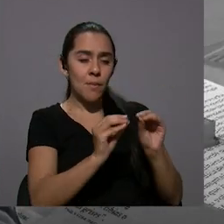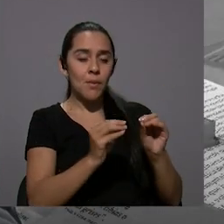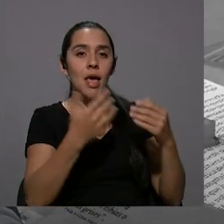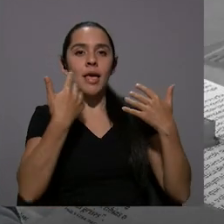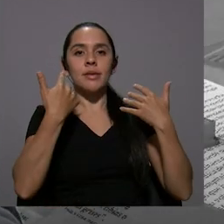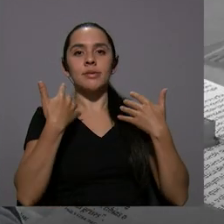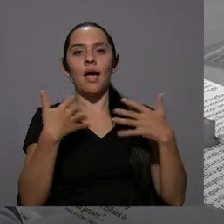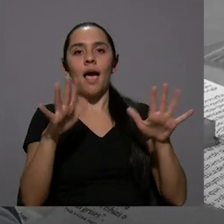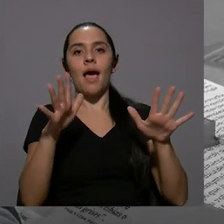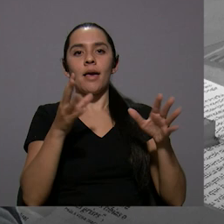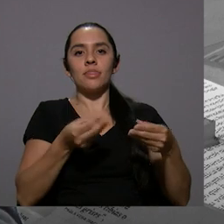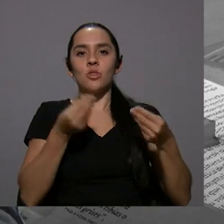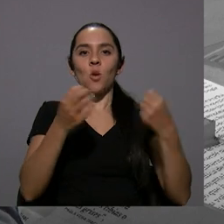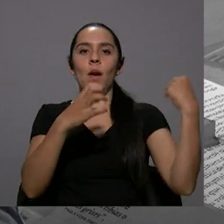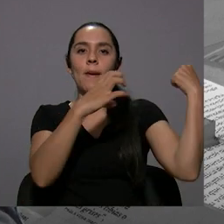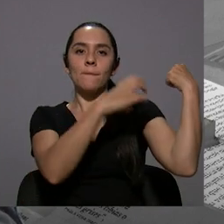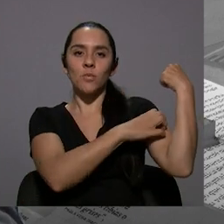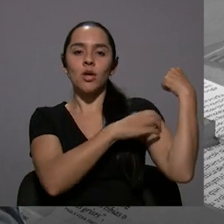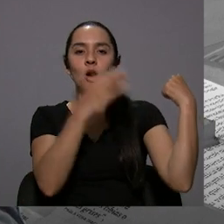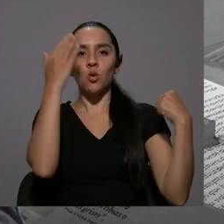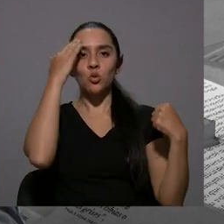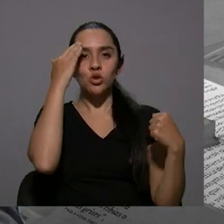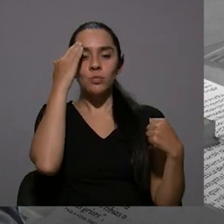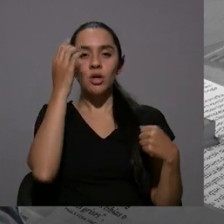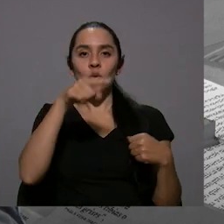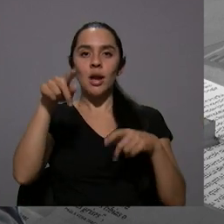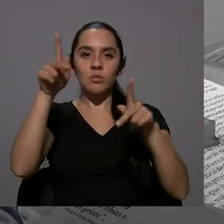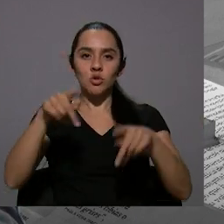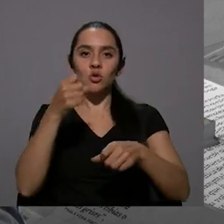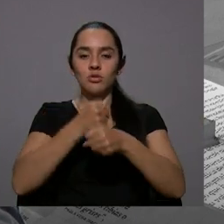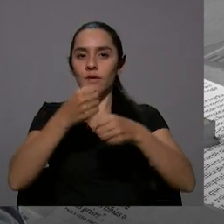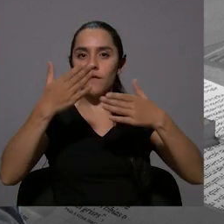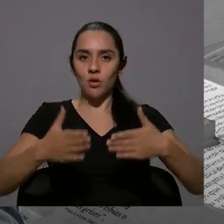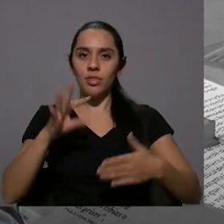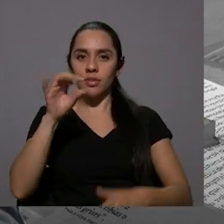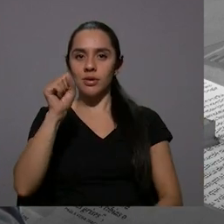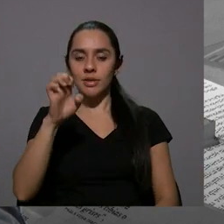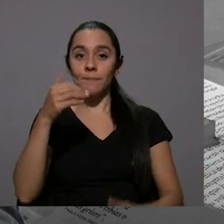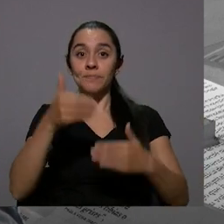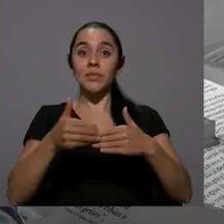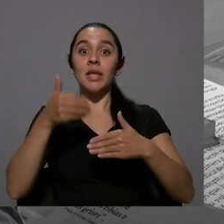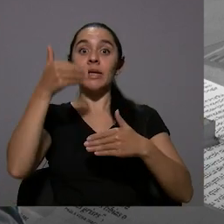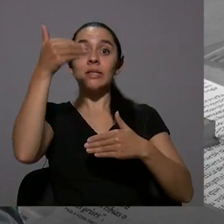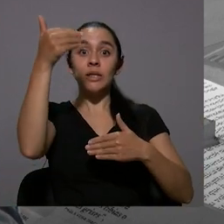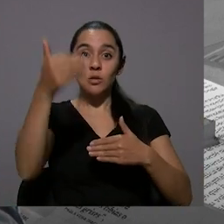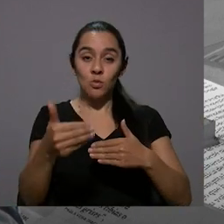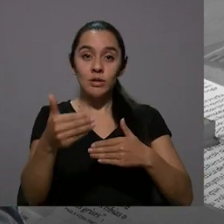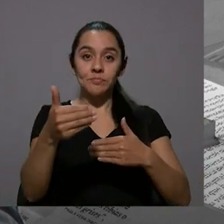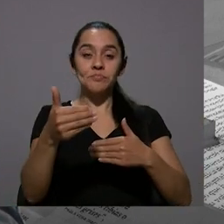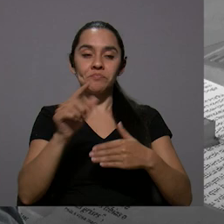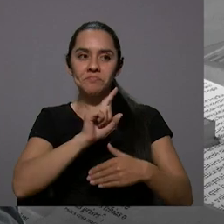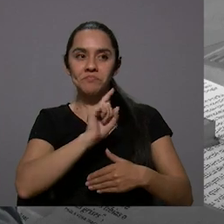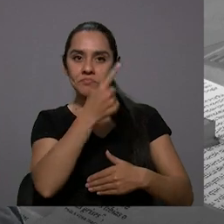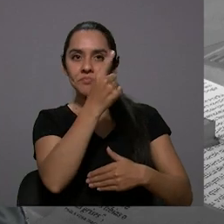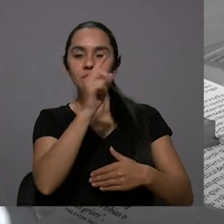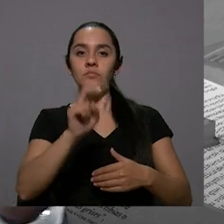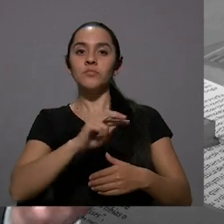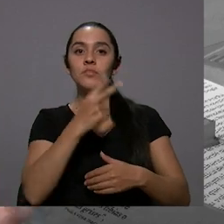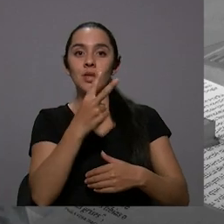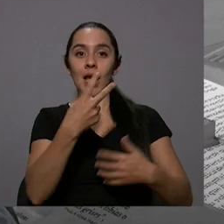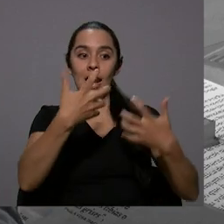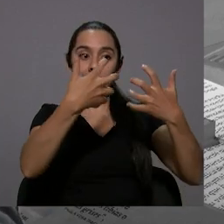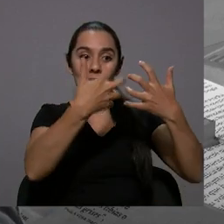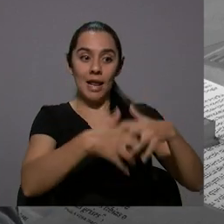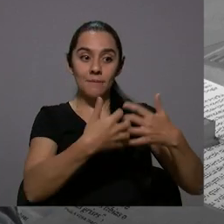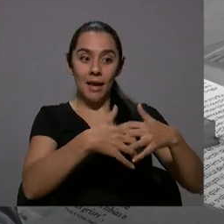ya le dio un un empoderamiento del conocimiento nuestros funcionarios ya cuando estábamos en la etapa de este llevar esas